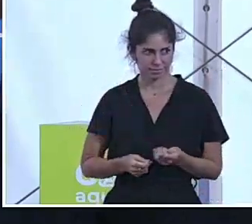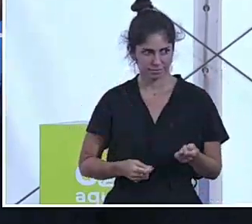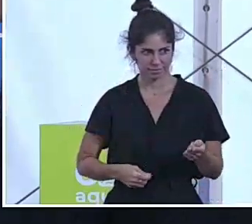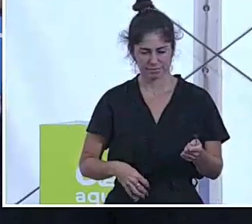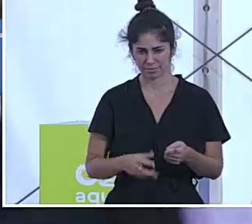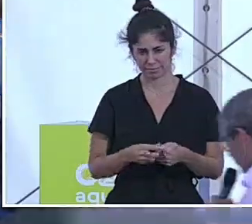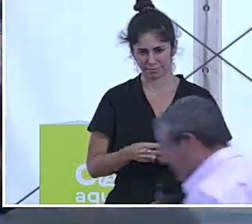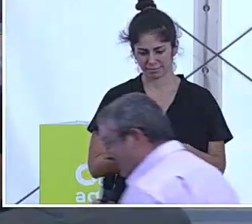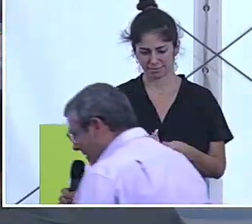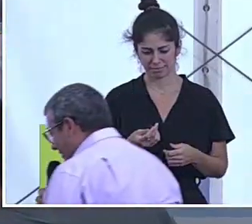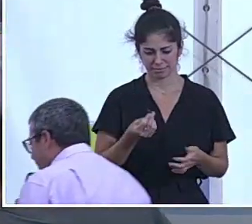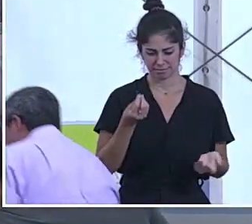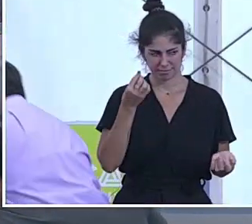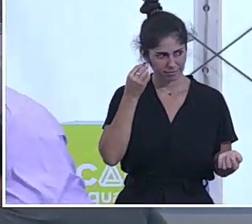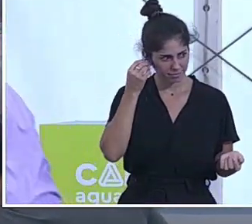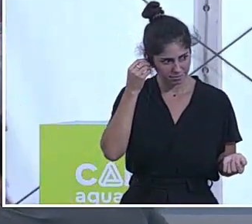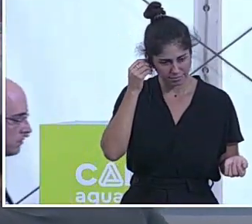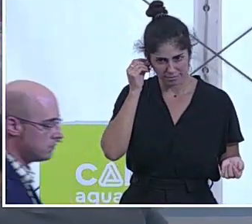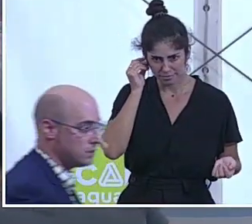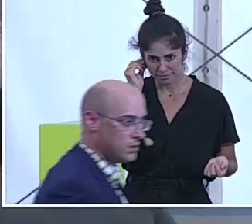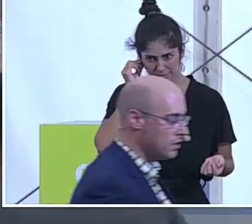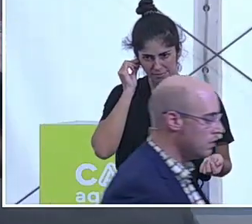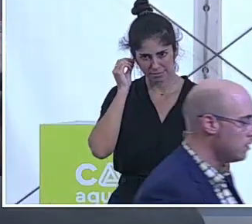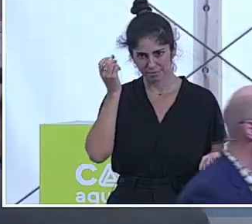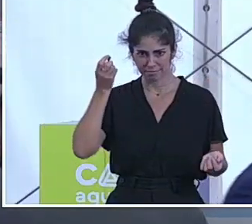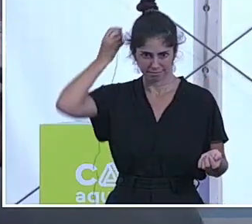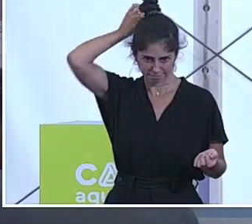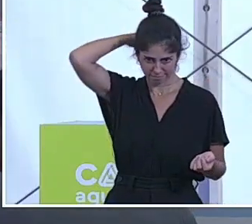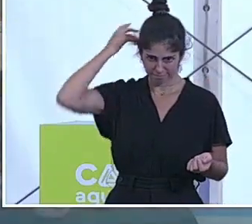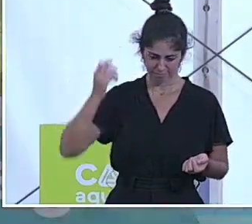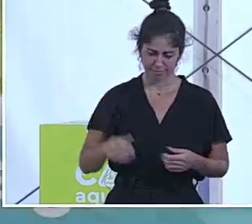Muchas gracias Santiago, muchas gracias